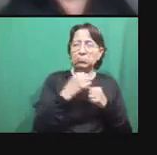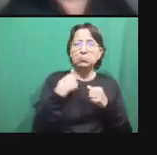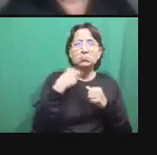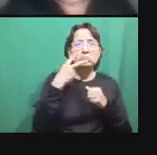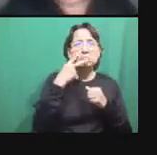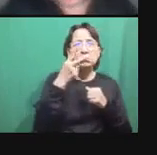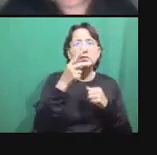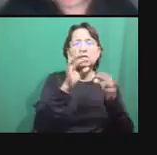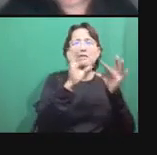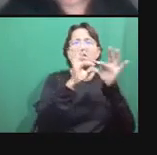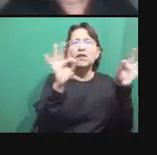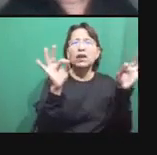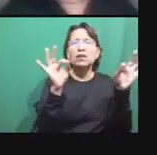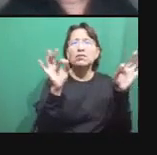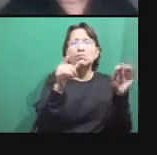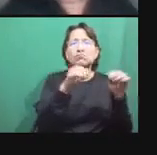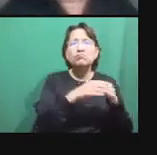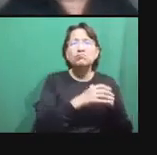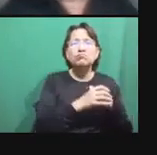frase